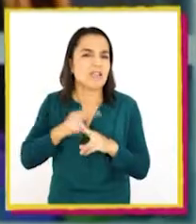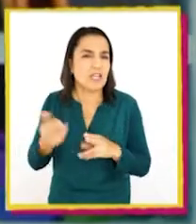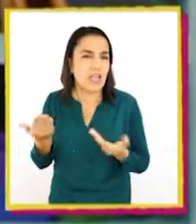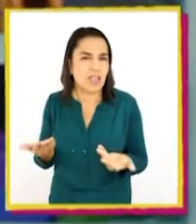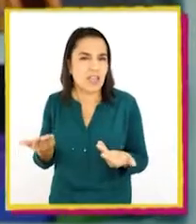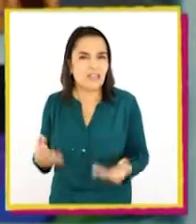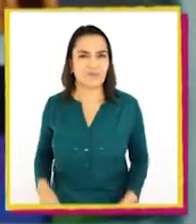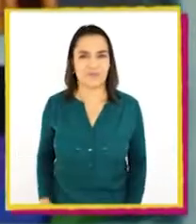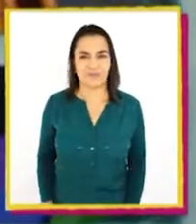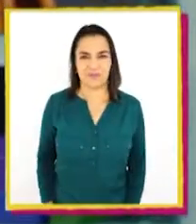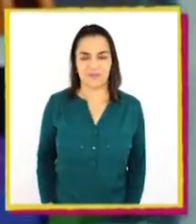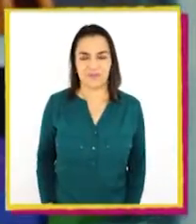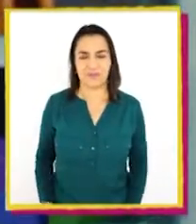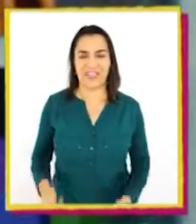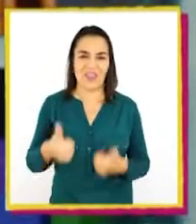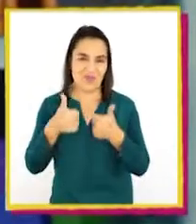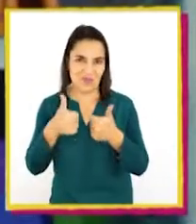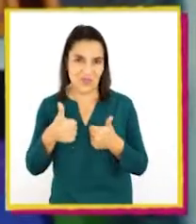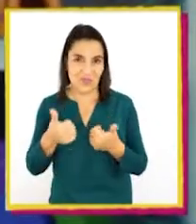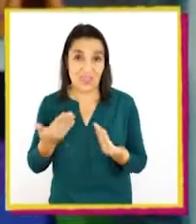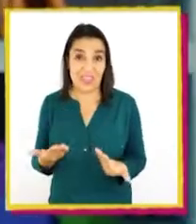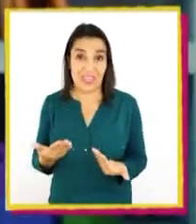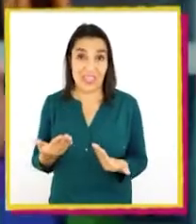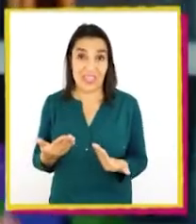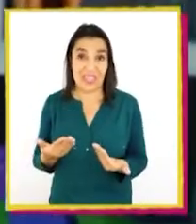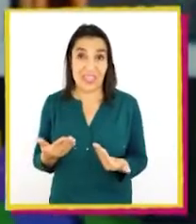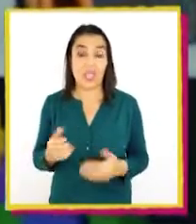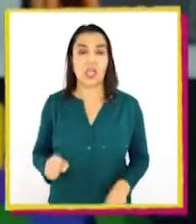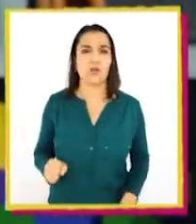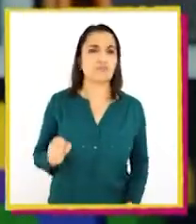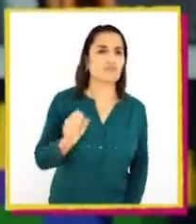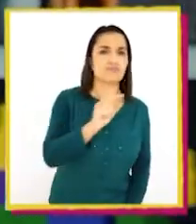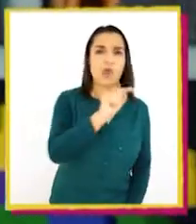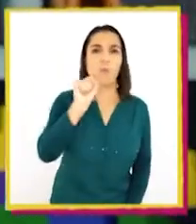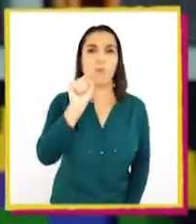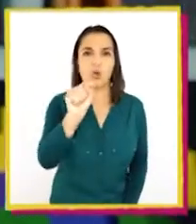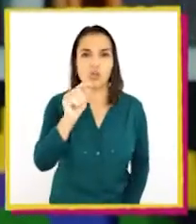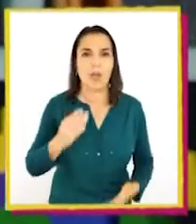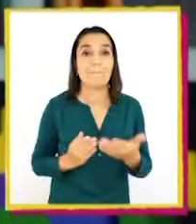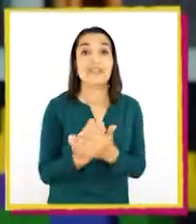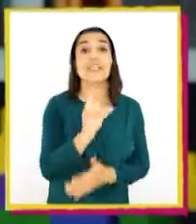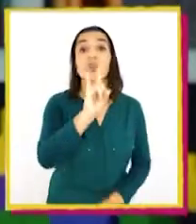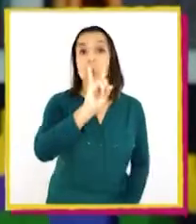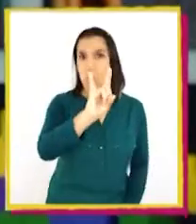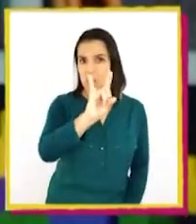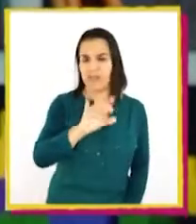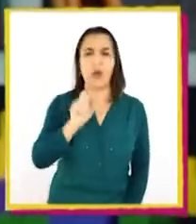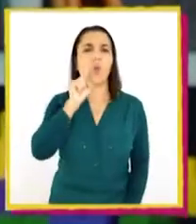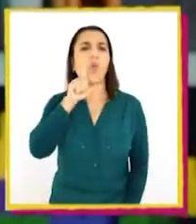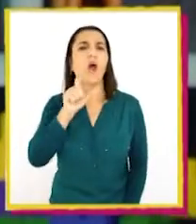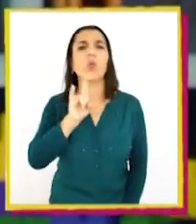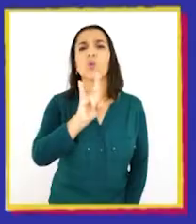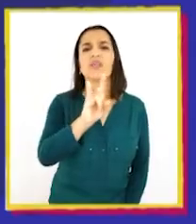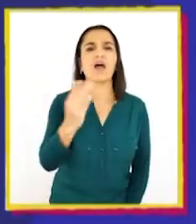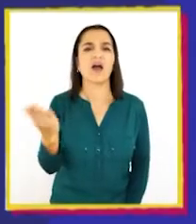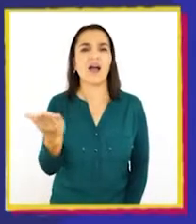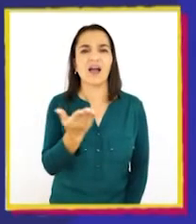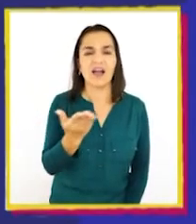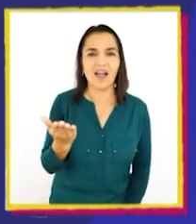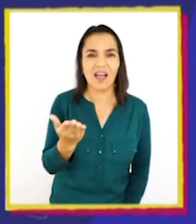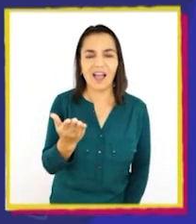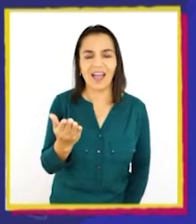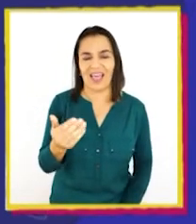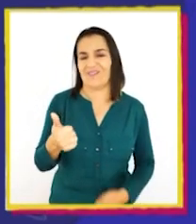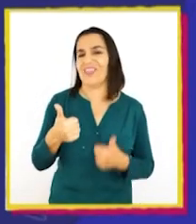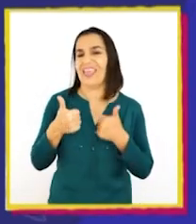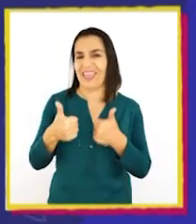eso? Muy bien, poner los puntos, comenzando por la unidad. ¿Cuál es?